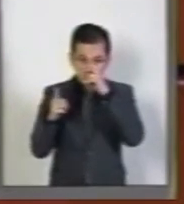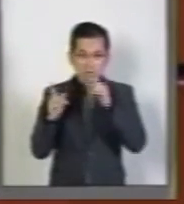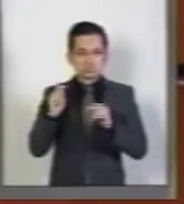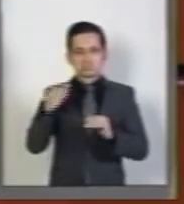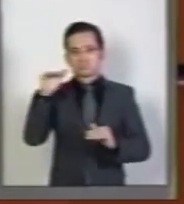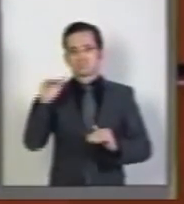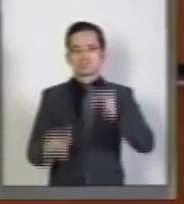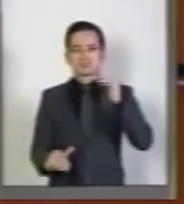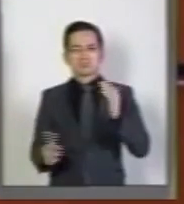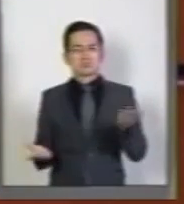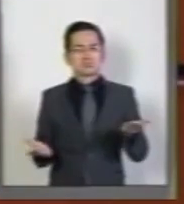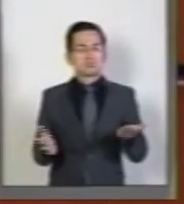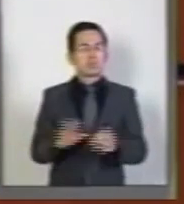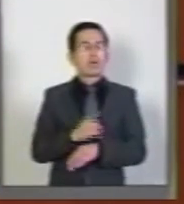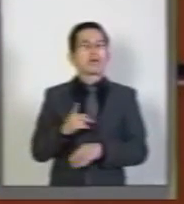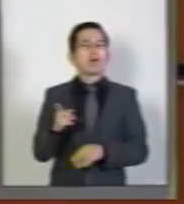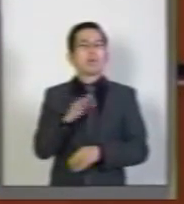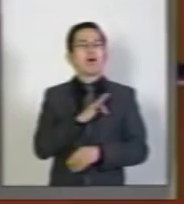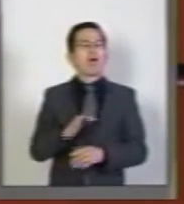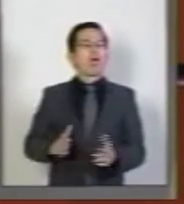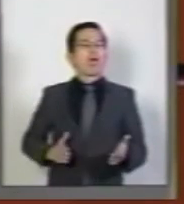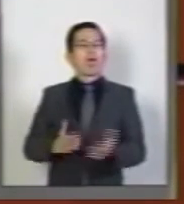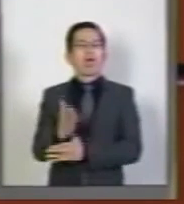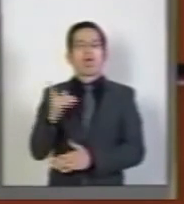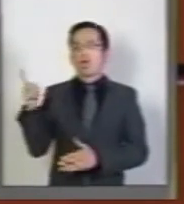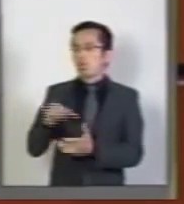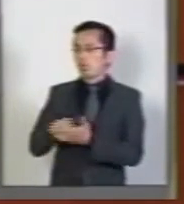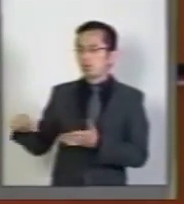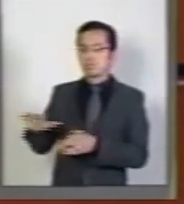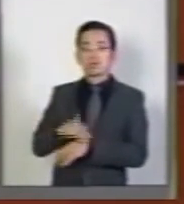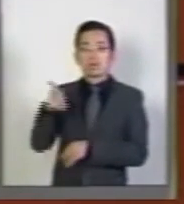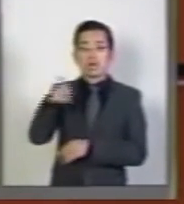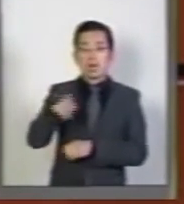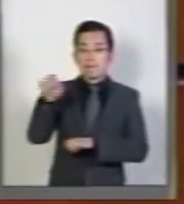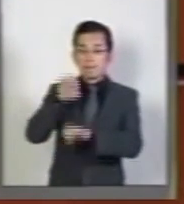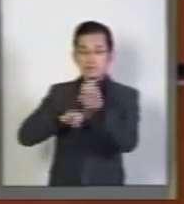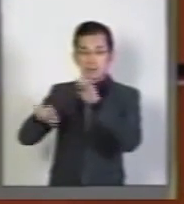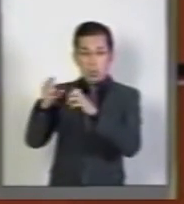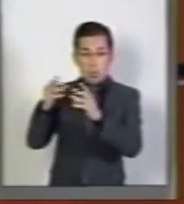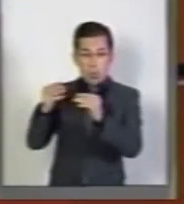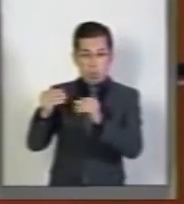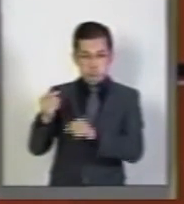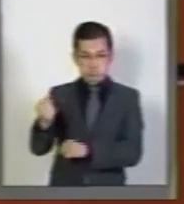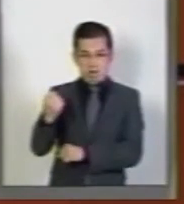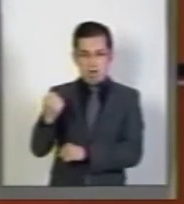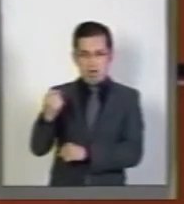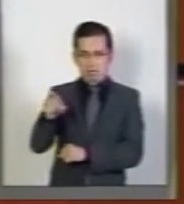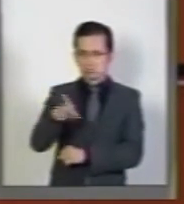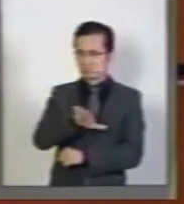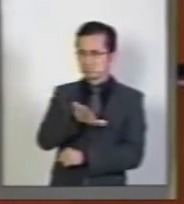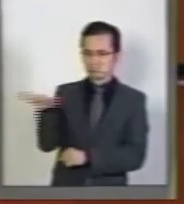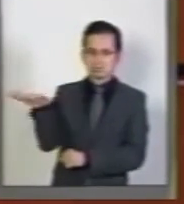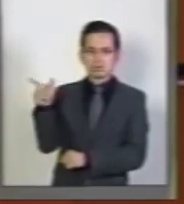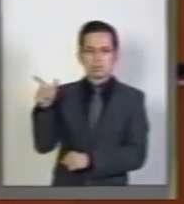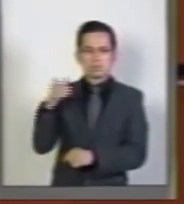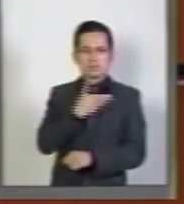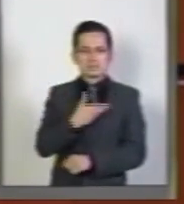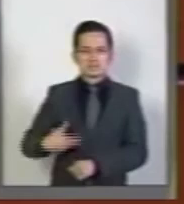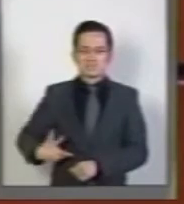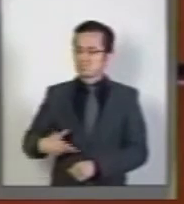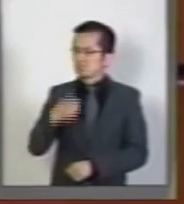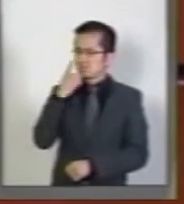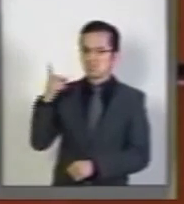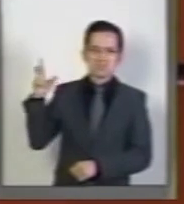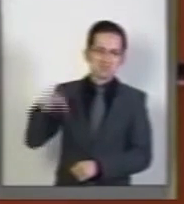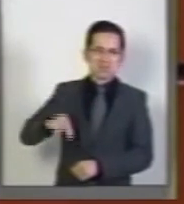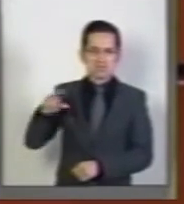que empresarios muy poderosos ejercieron contra el presidente. Un insólito reclamo al Poder Ejecutivo por haber